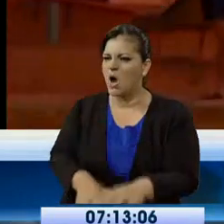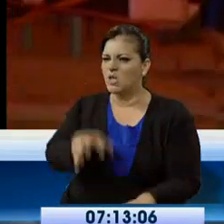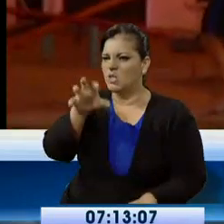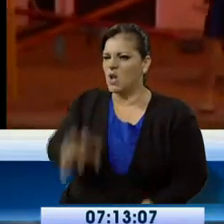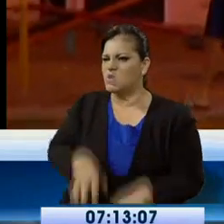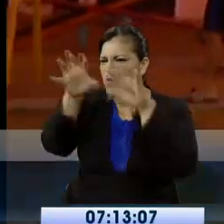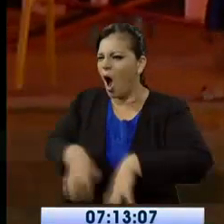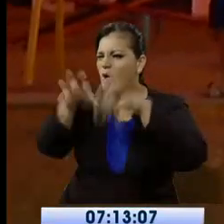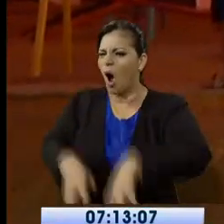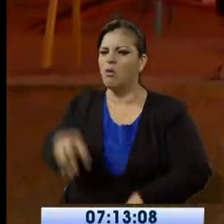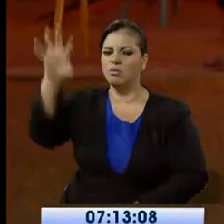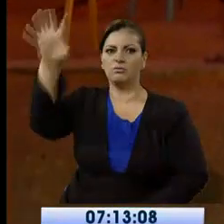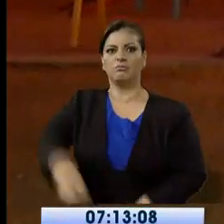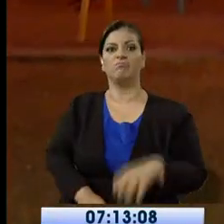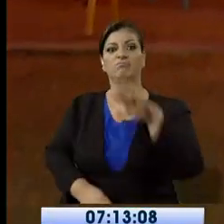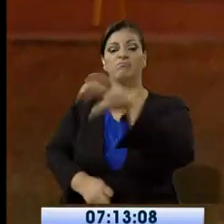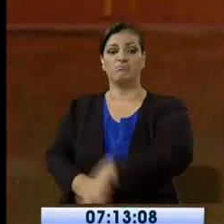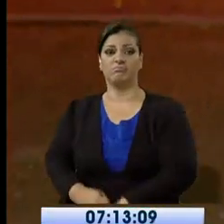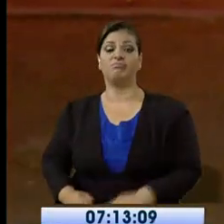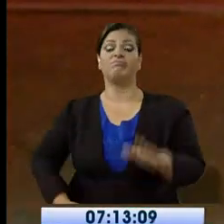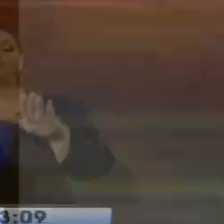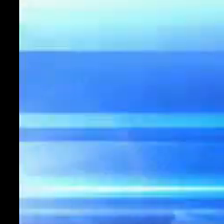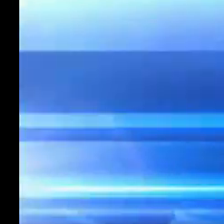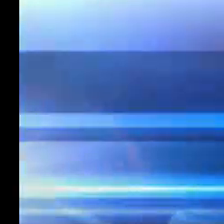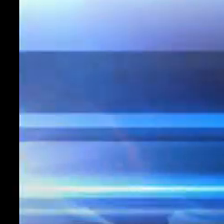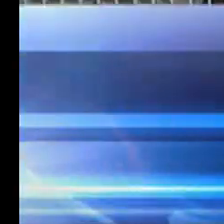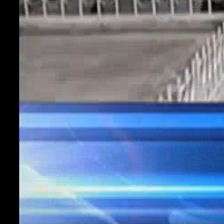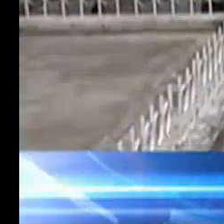Informó Jorge Salazar.